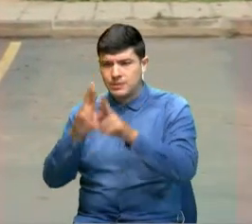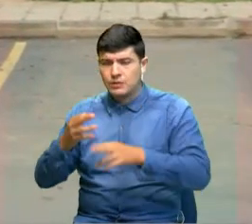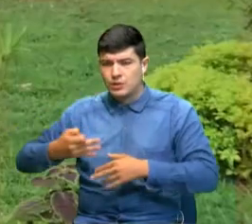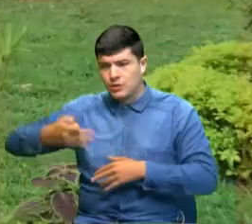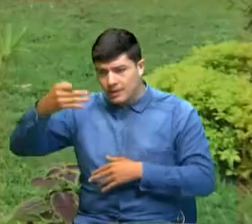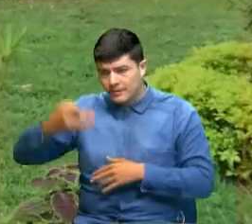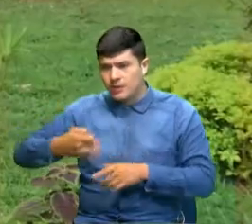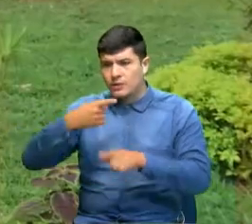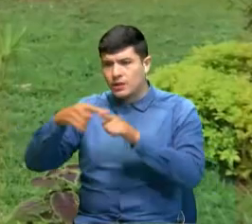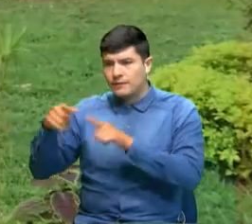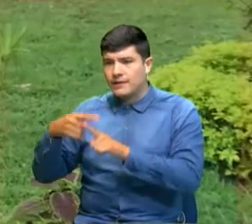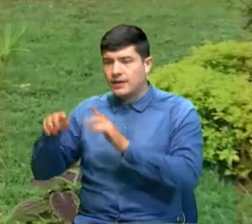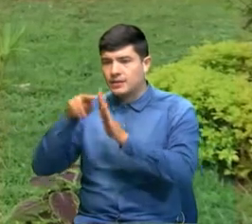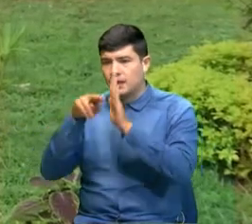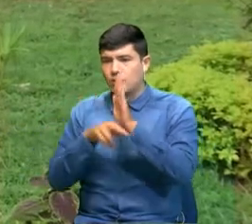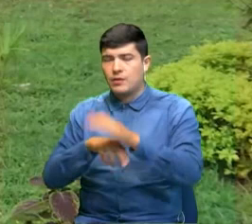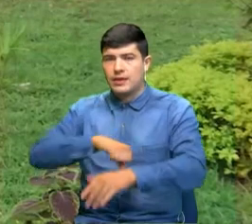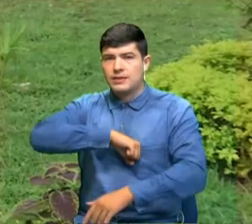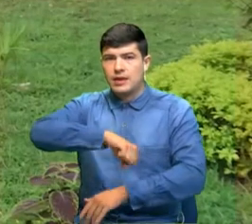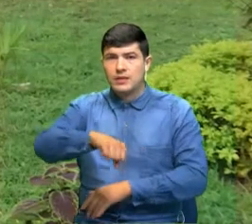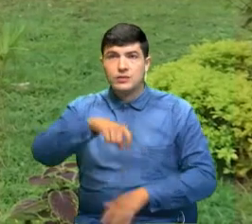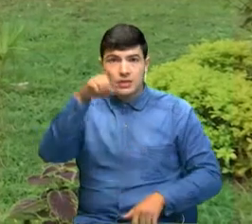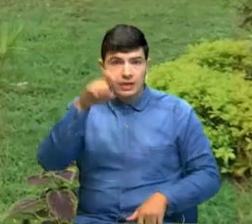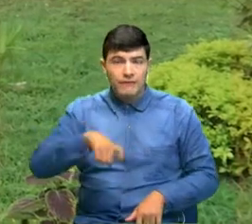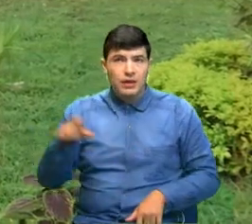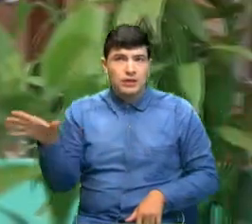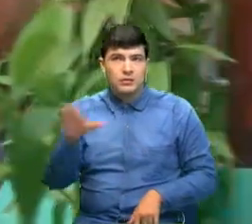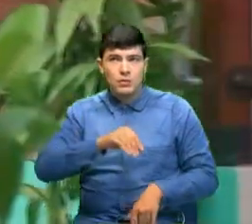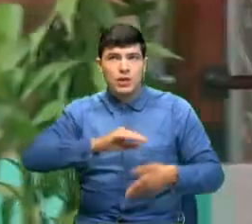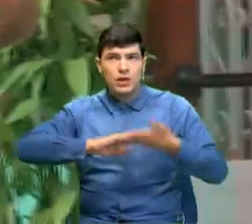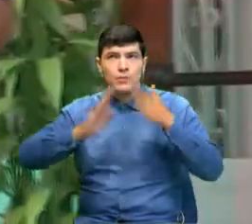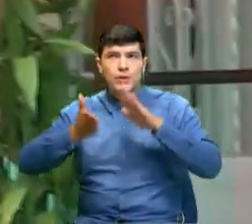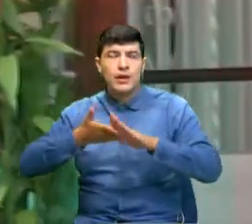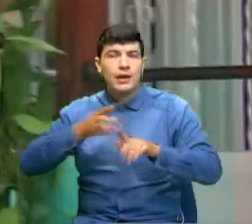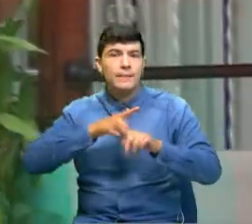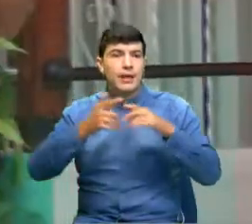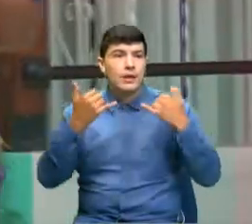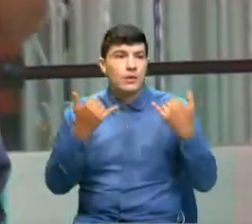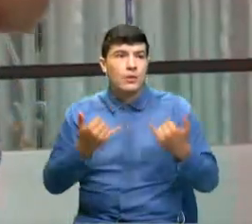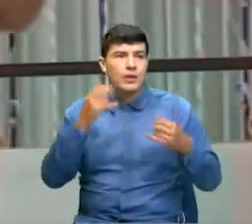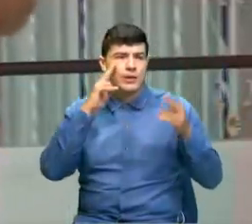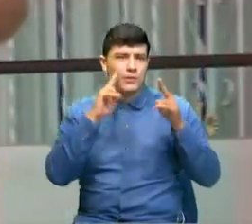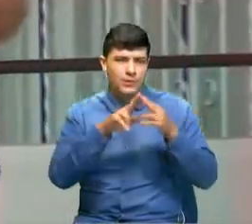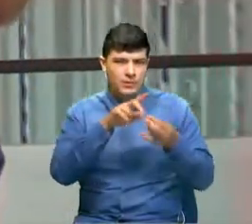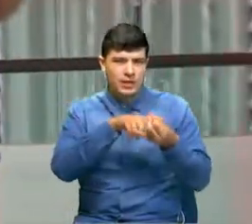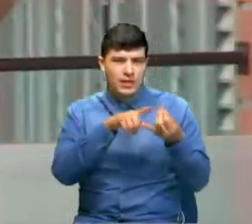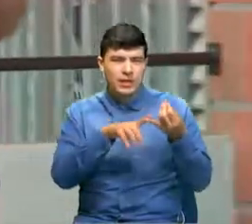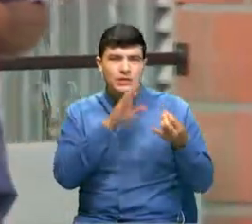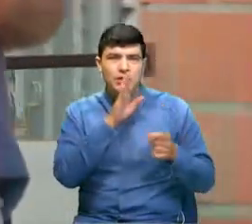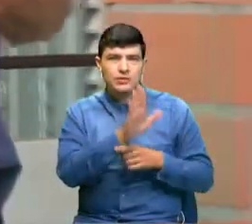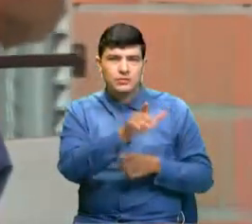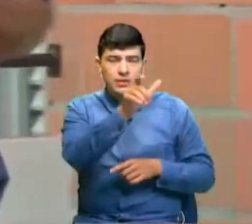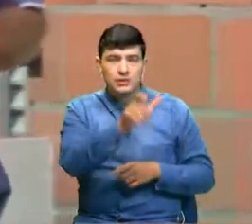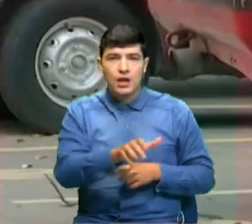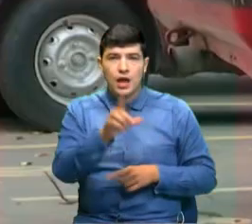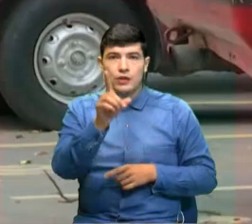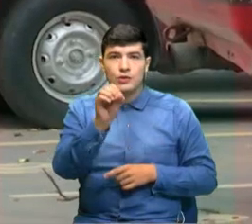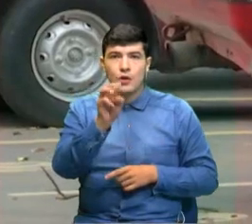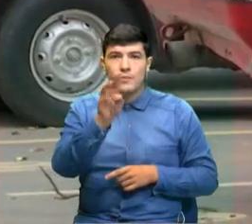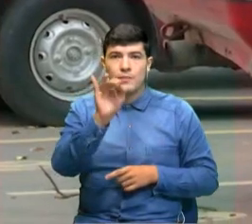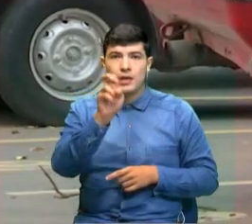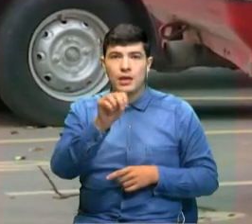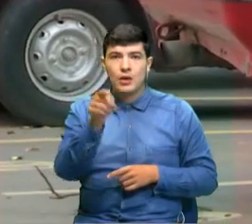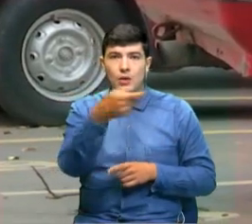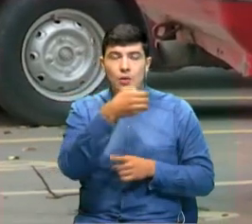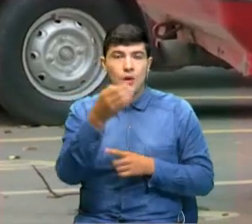cumplimiento a las normas, derechos y deberes de todas las partes. Hoy conoceremos el caso del señor Domingo Millán, quien vive hace